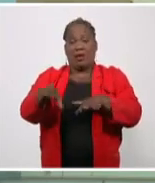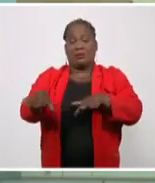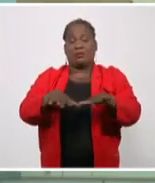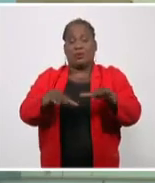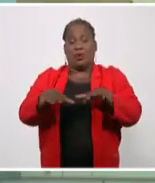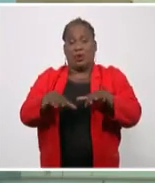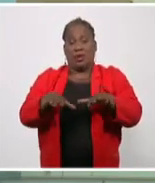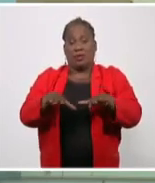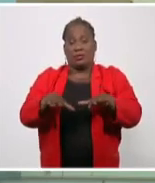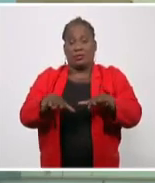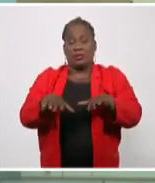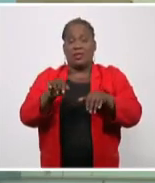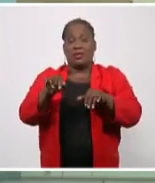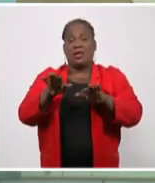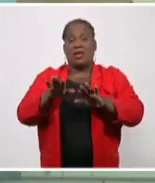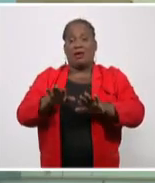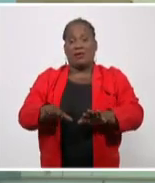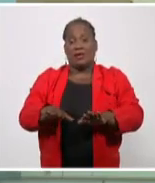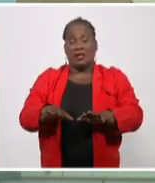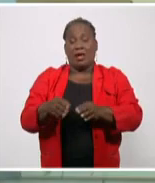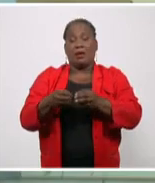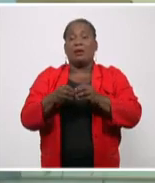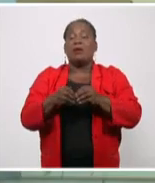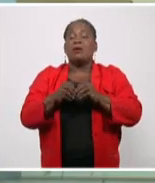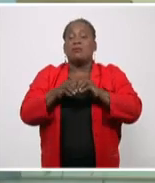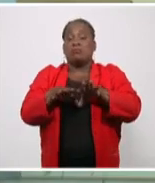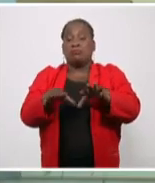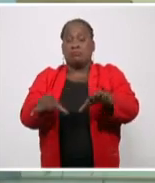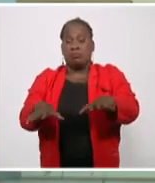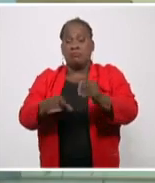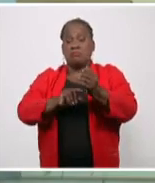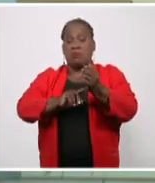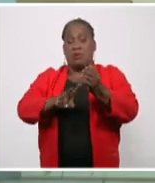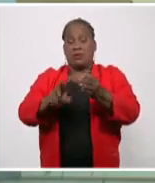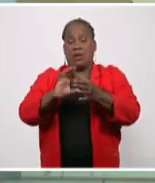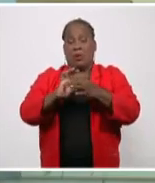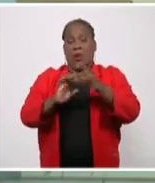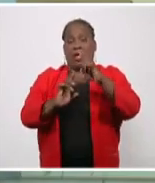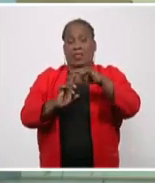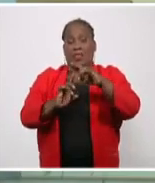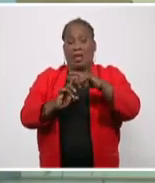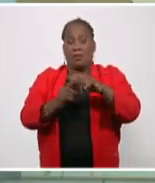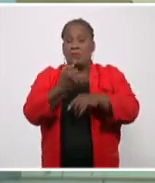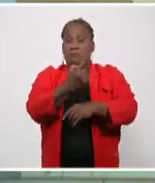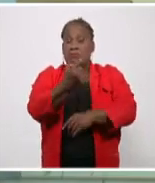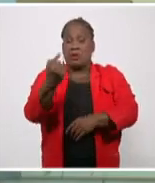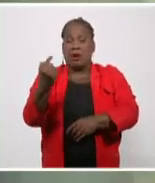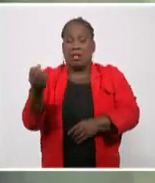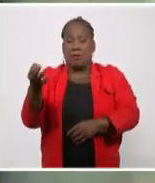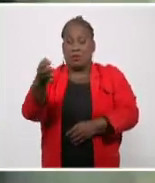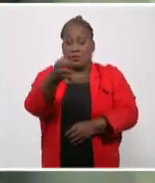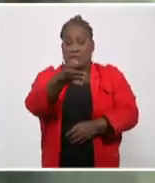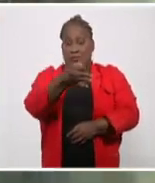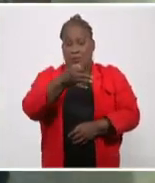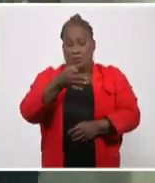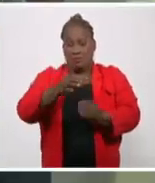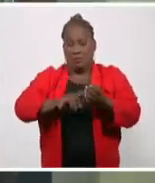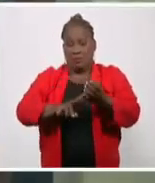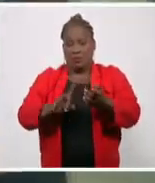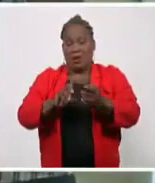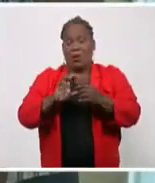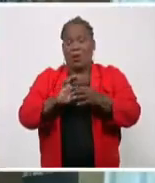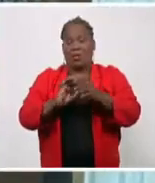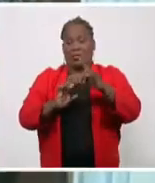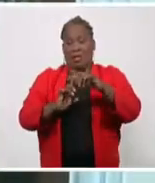que se mantenga la transmisión en nuestra provincia, bueno, y en cada uno de los municipios de la provincia. Esta es la situación